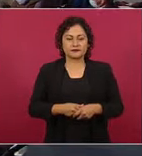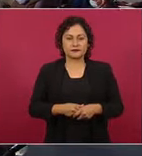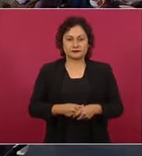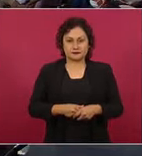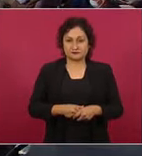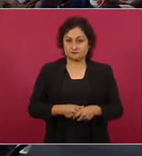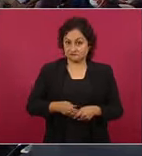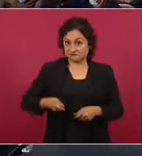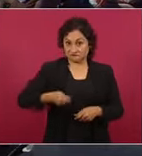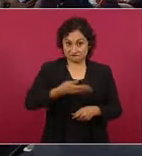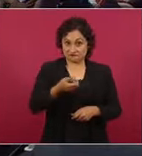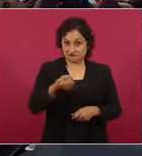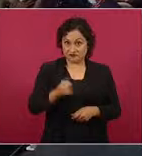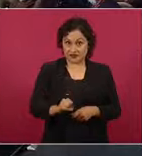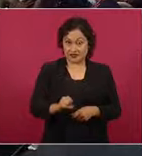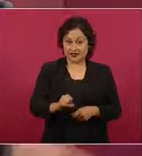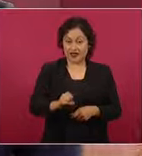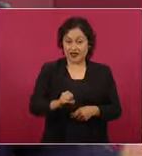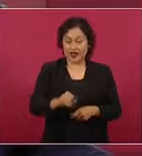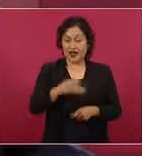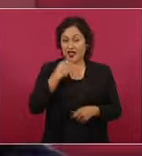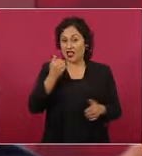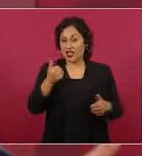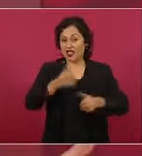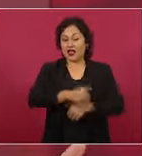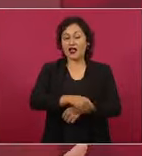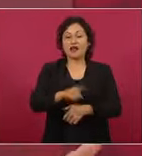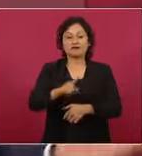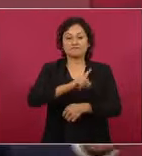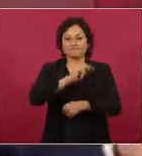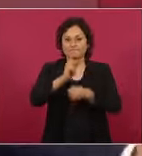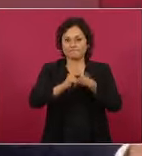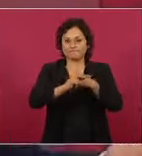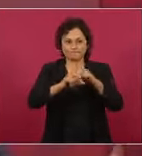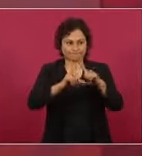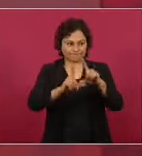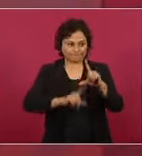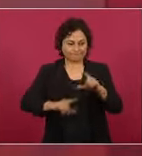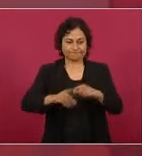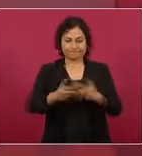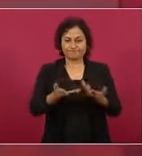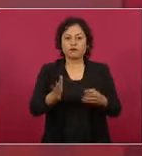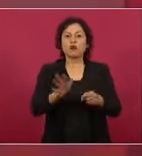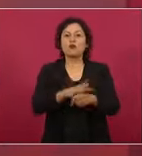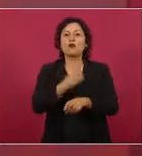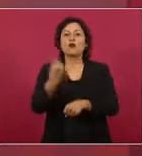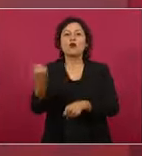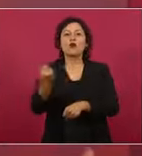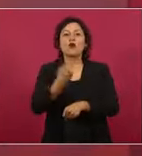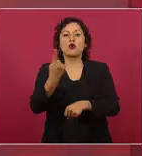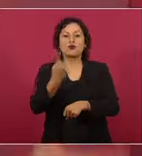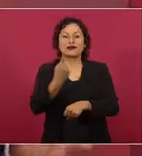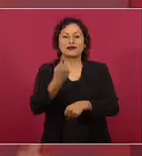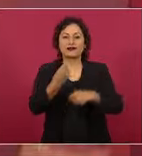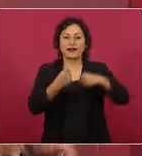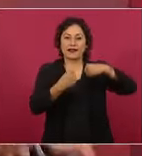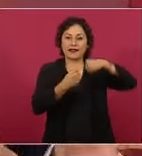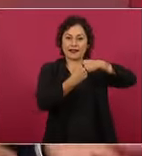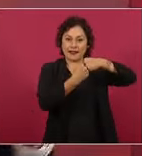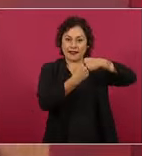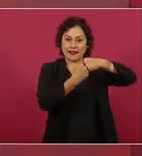Fraude patriótico, porque no podían en un estado fronterizo permitir que un partido